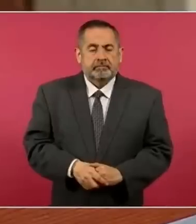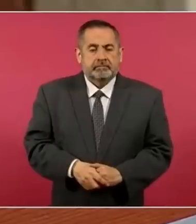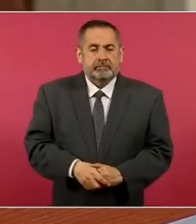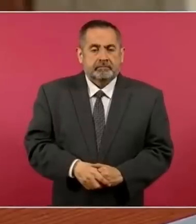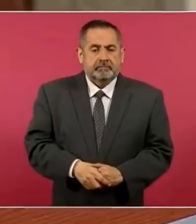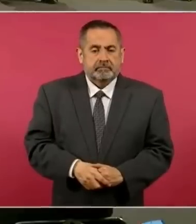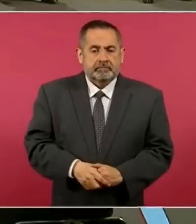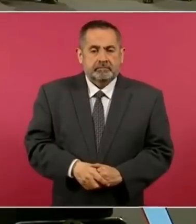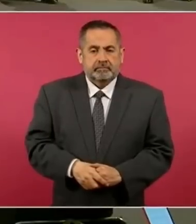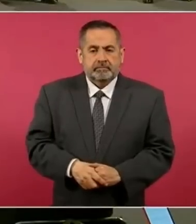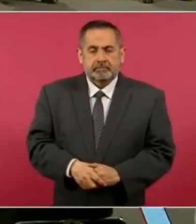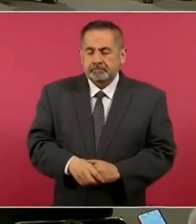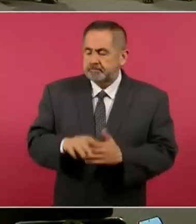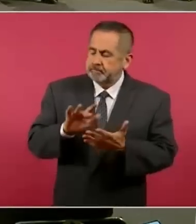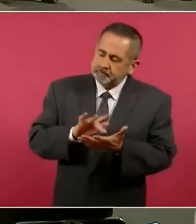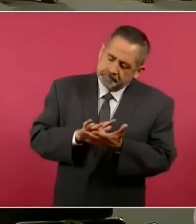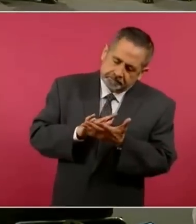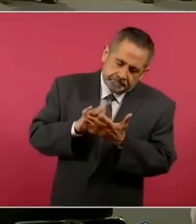Muchas gracias a